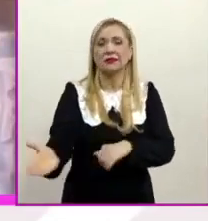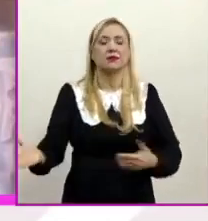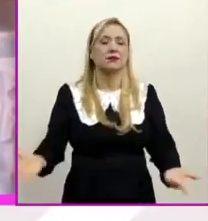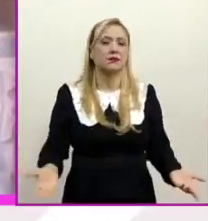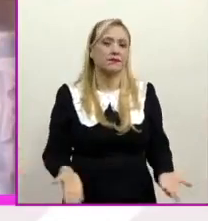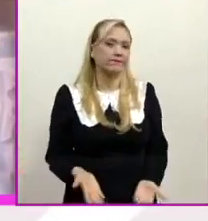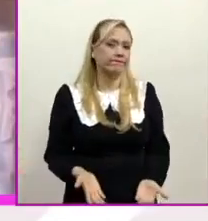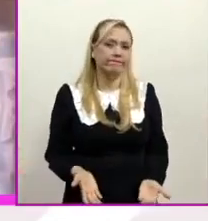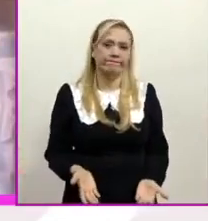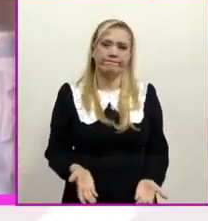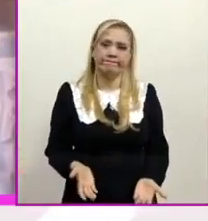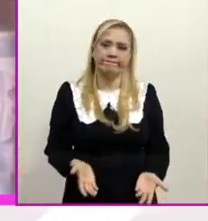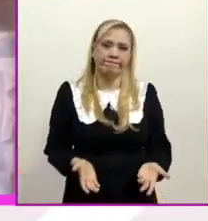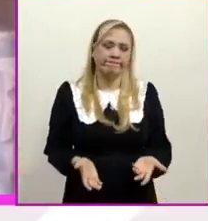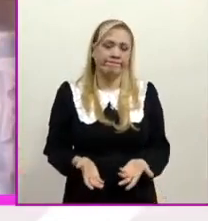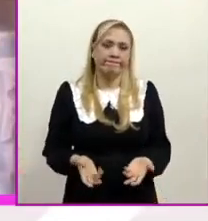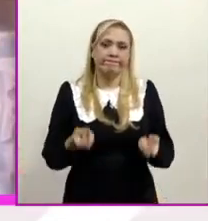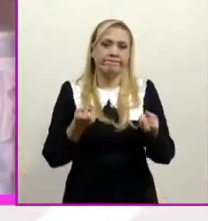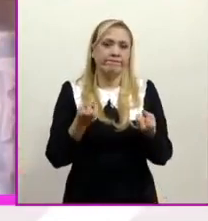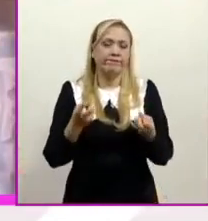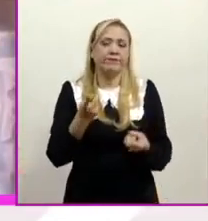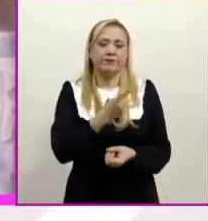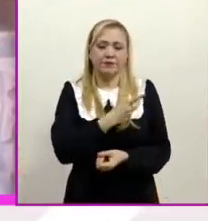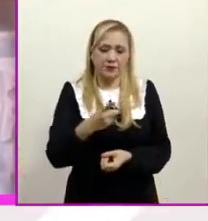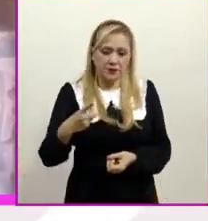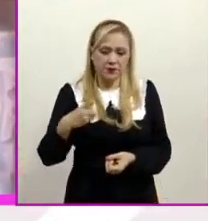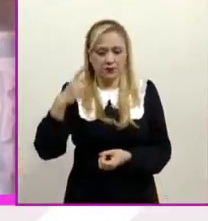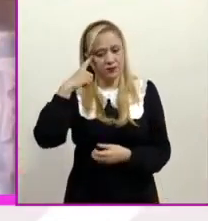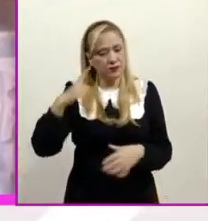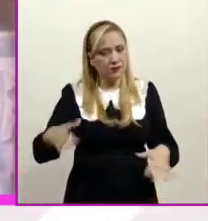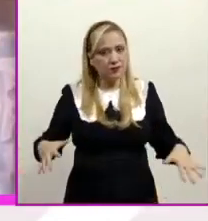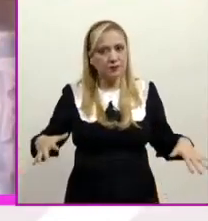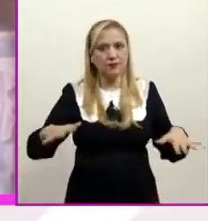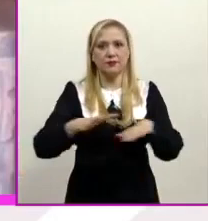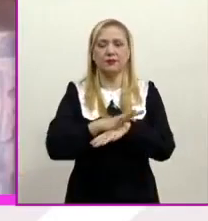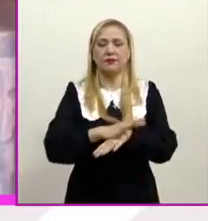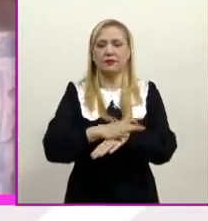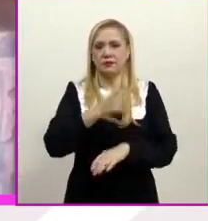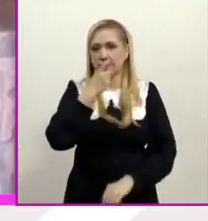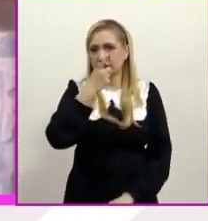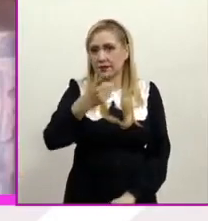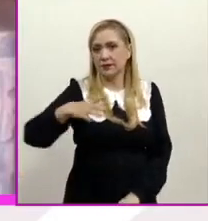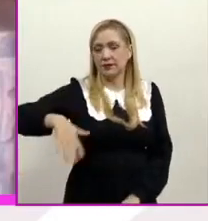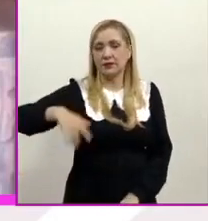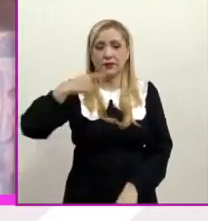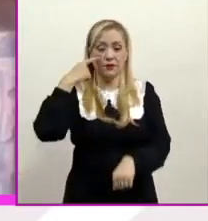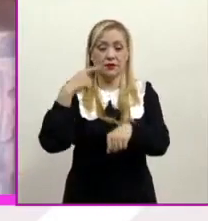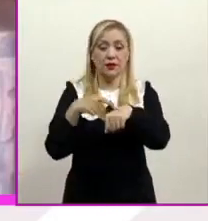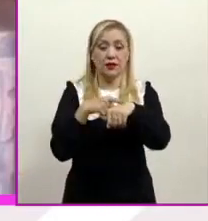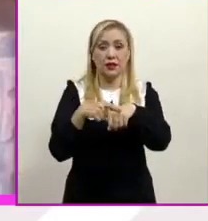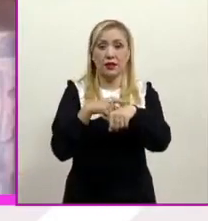que consideramos bello es una postura que tenemos que hacernos. Te decía hace rato, es que el racismo se nos metió hasta la cama, ¿cómo